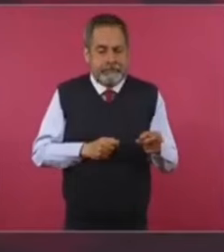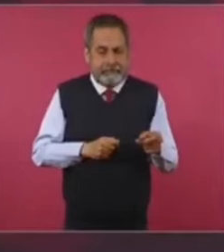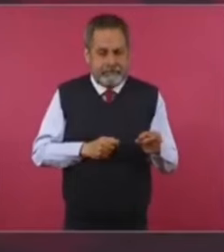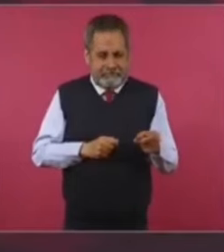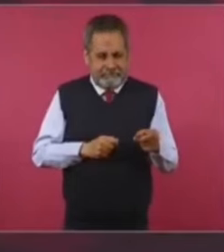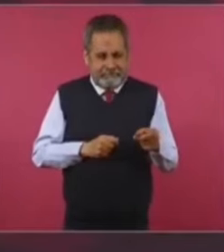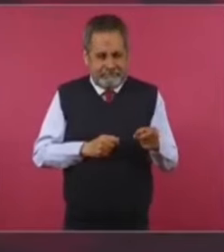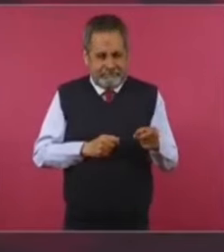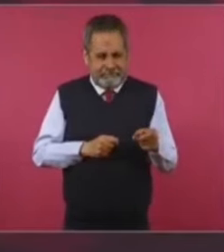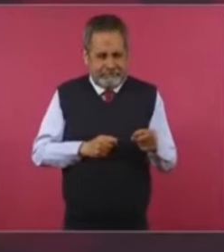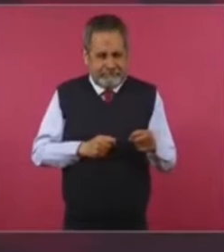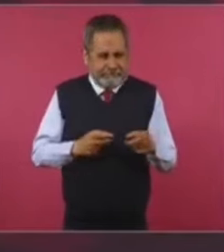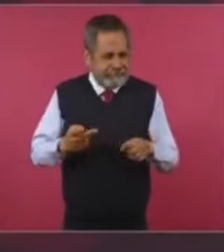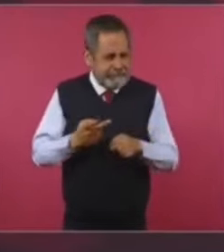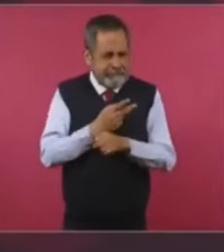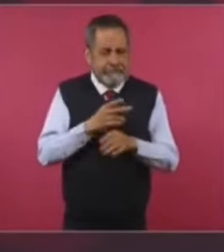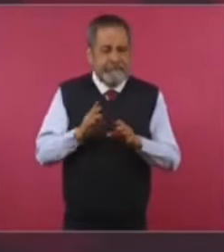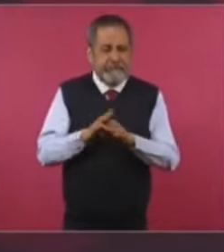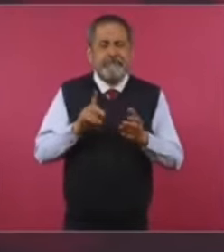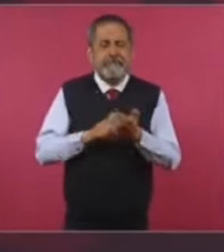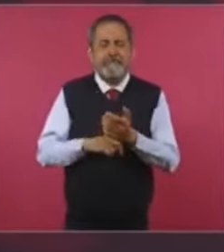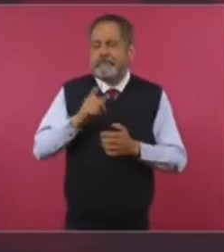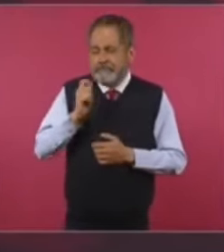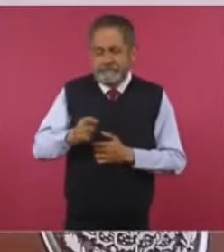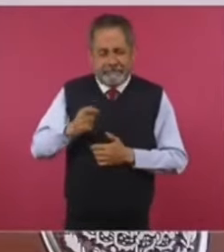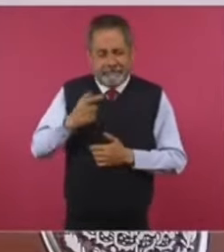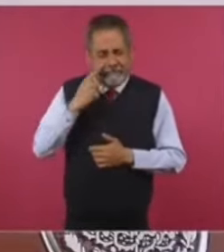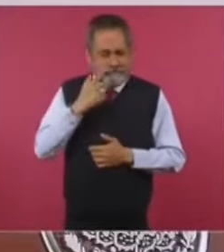podamos entender lo que son los procesos